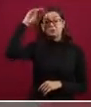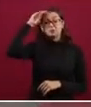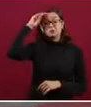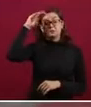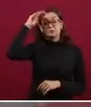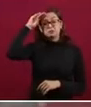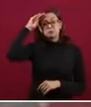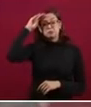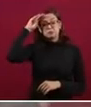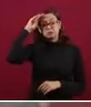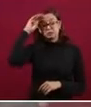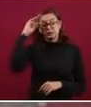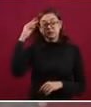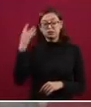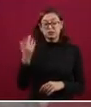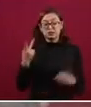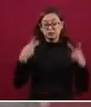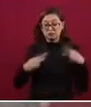que la gente